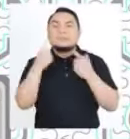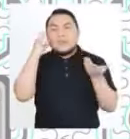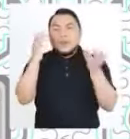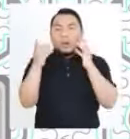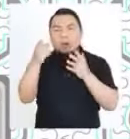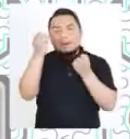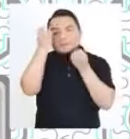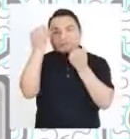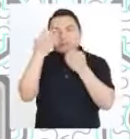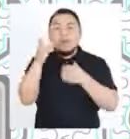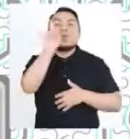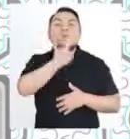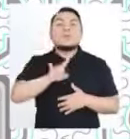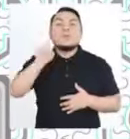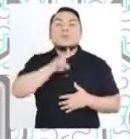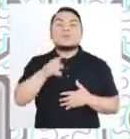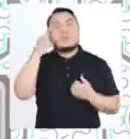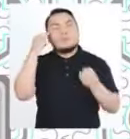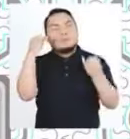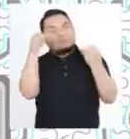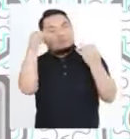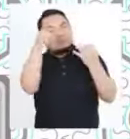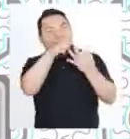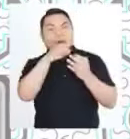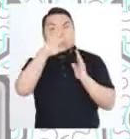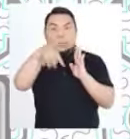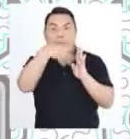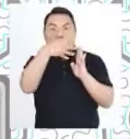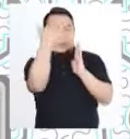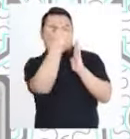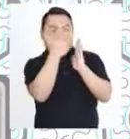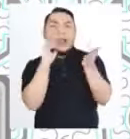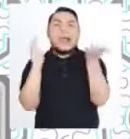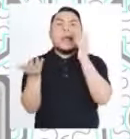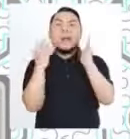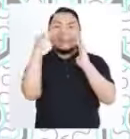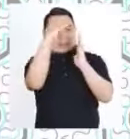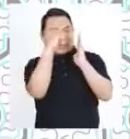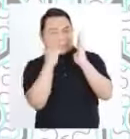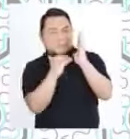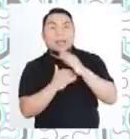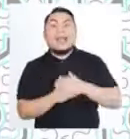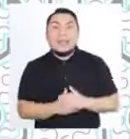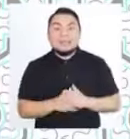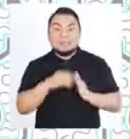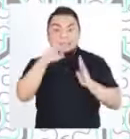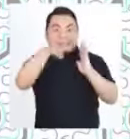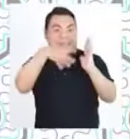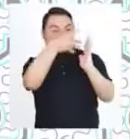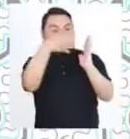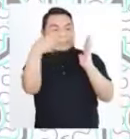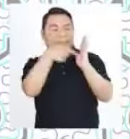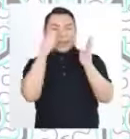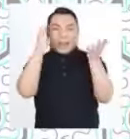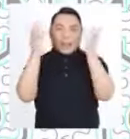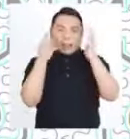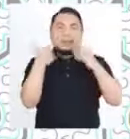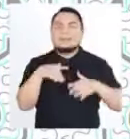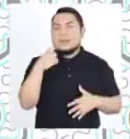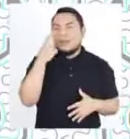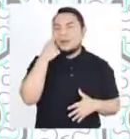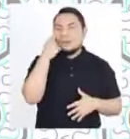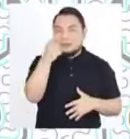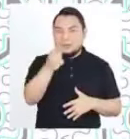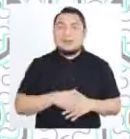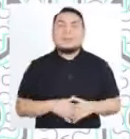y comparar esa información utilizando criterios en un cuadro comparativo. ¡Genial! El cuadro comparativo ya